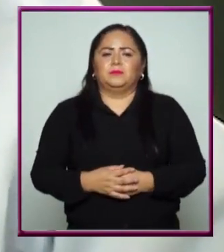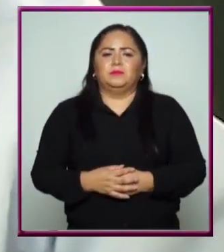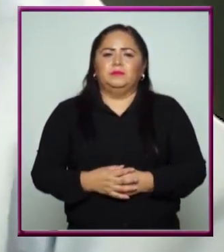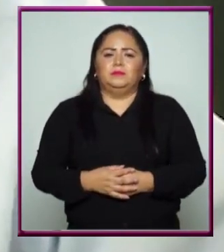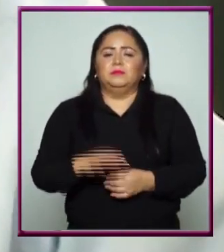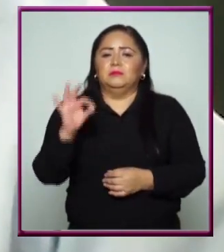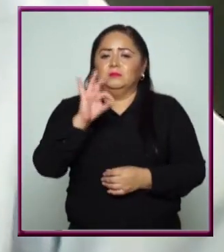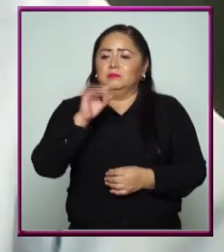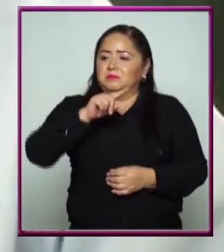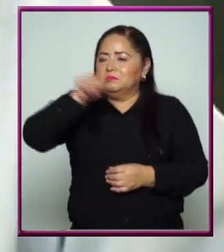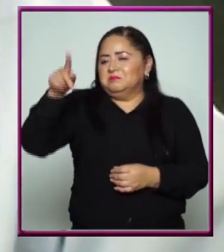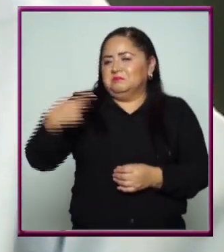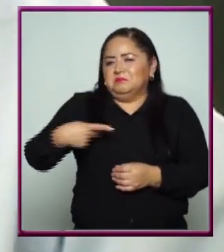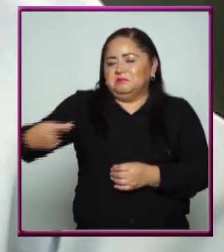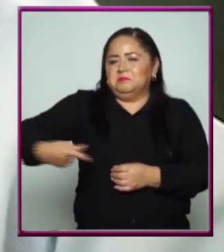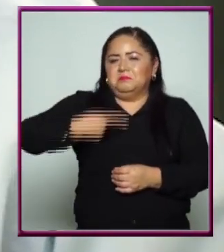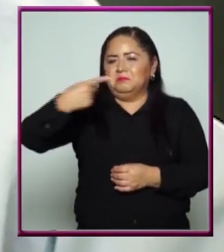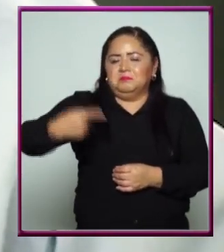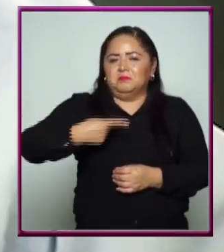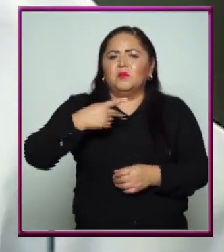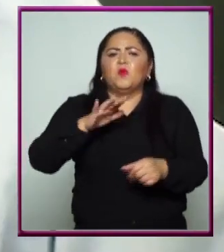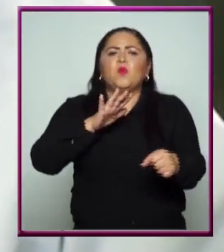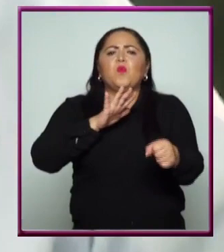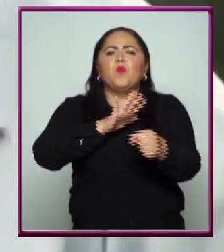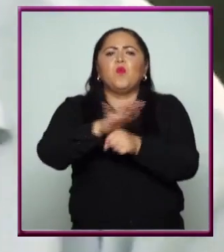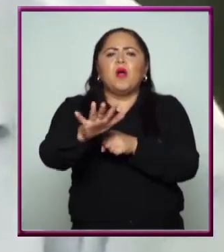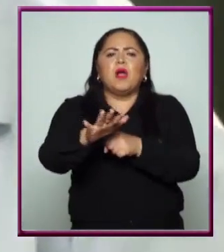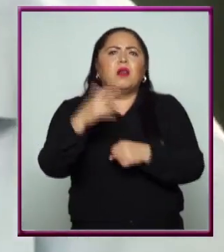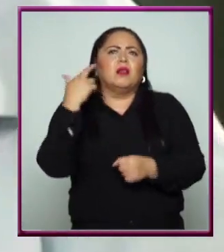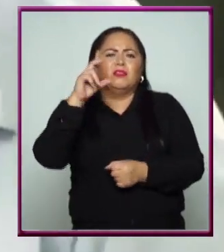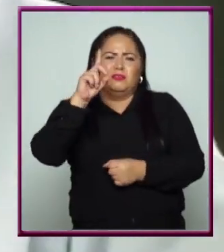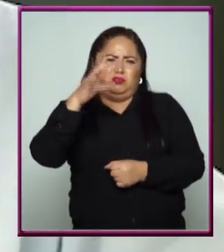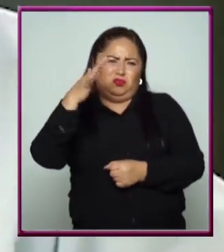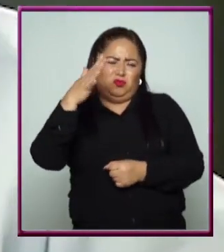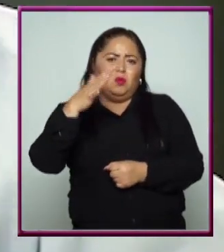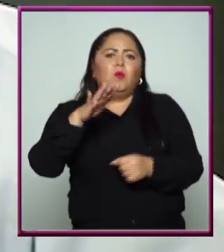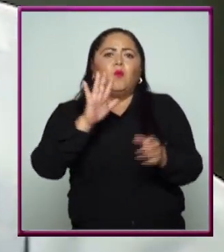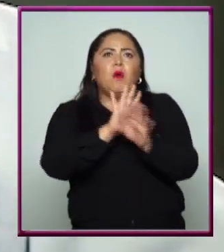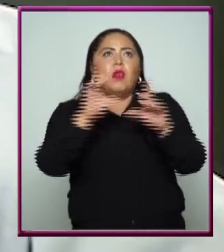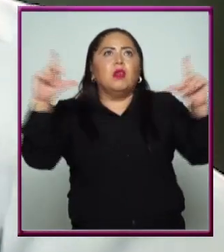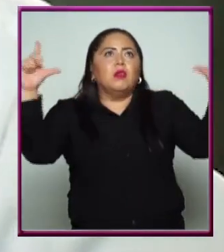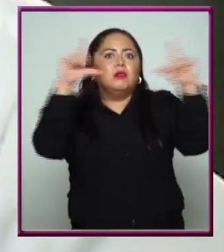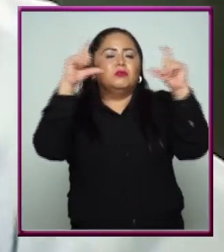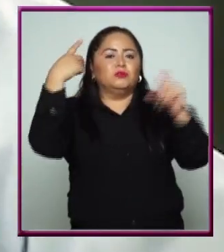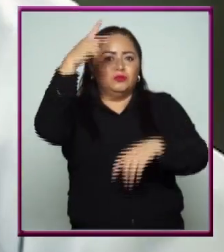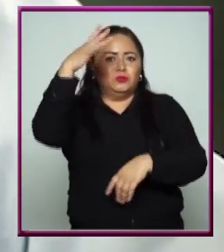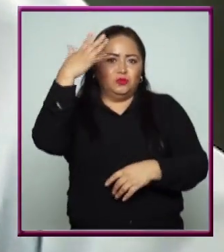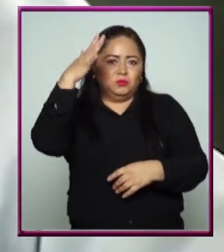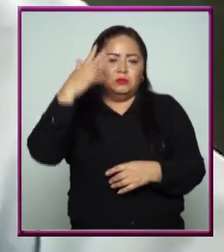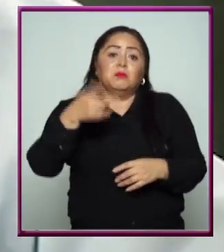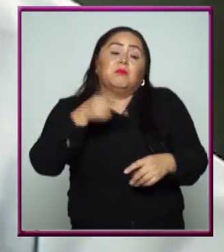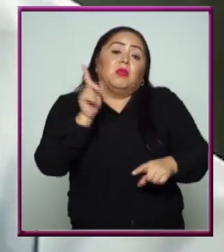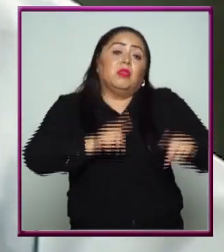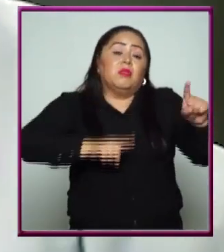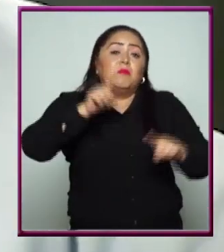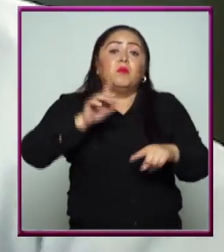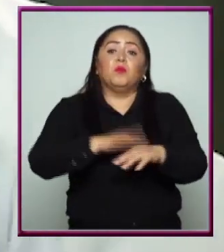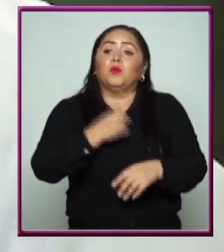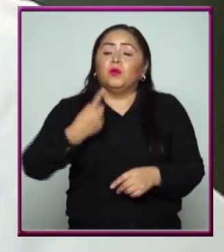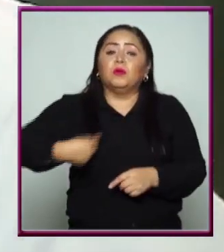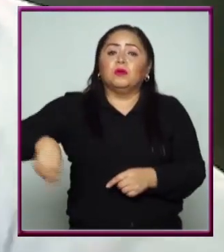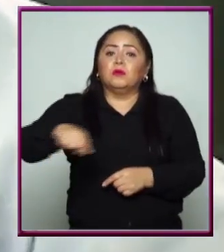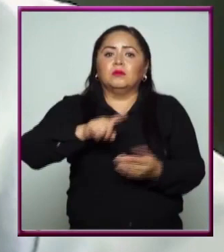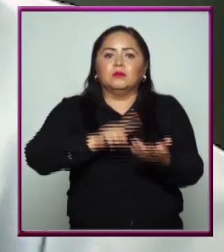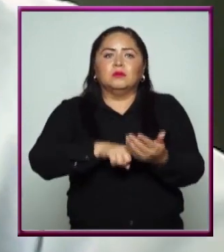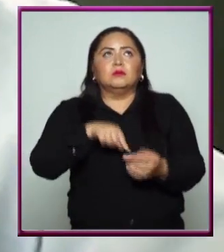Si a mí me preguntaran cuál es el radio del Sol, de qué tamaño es el Sol, pues depende, porque nosotros